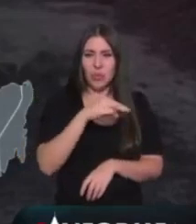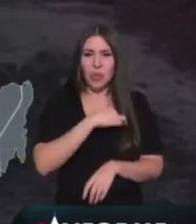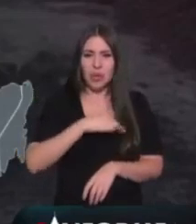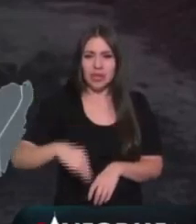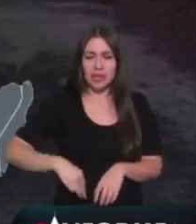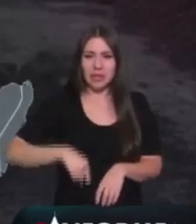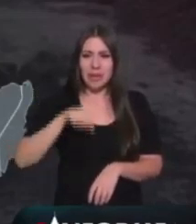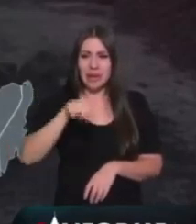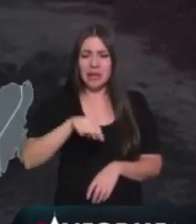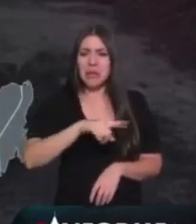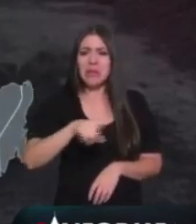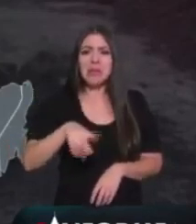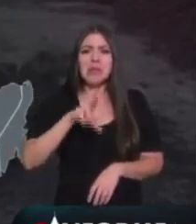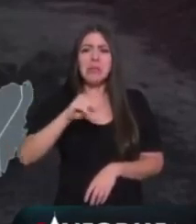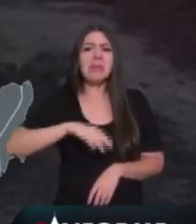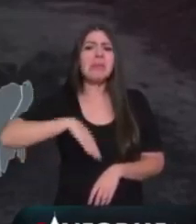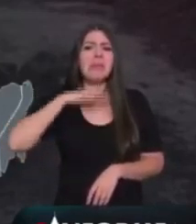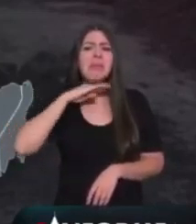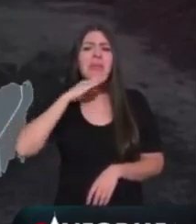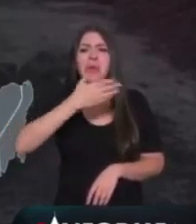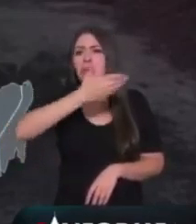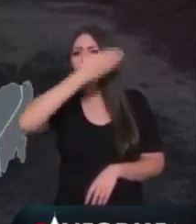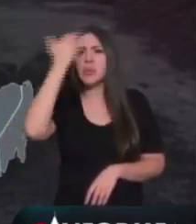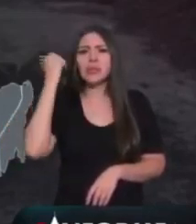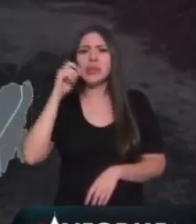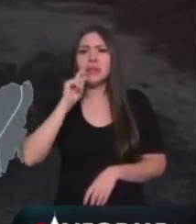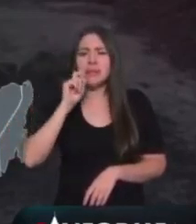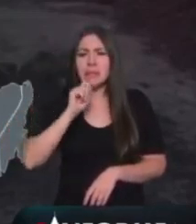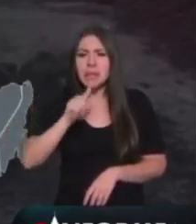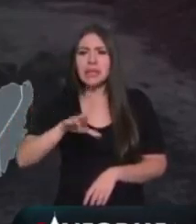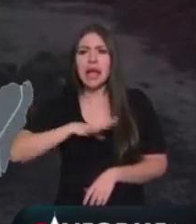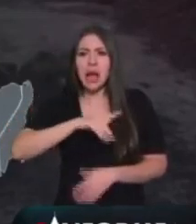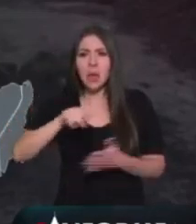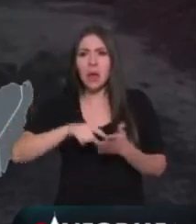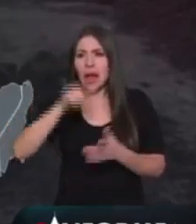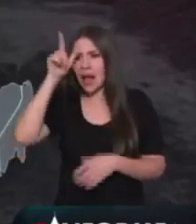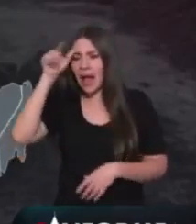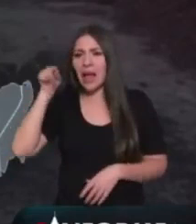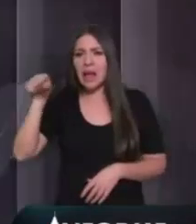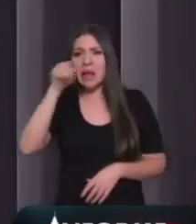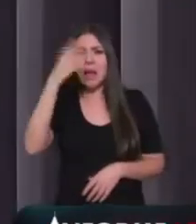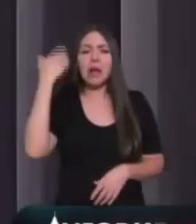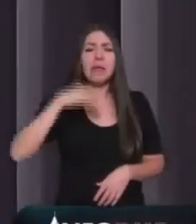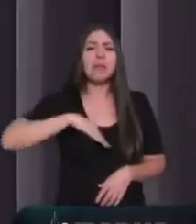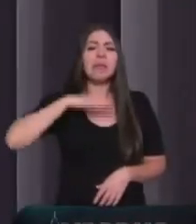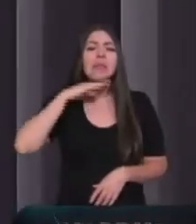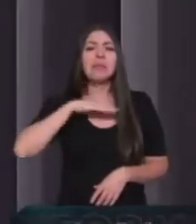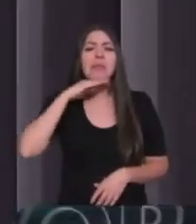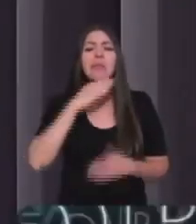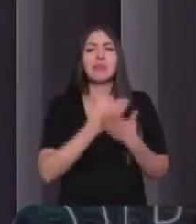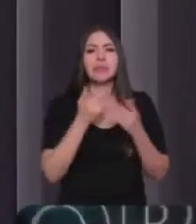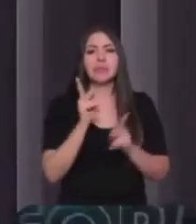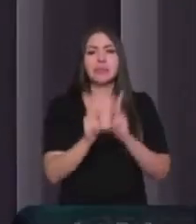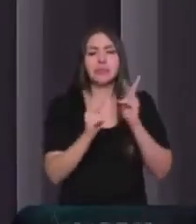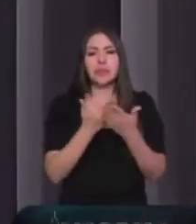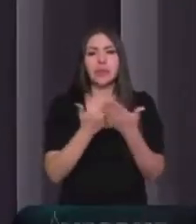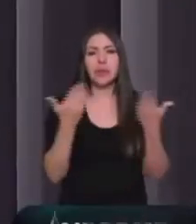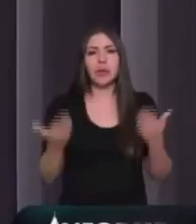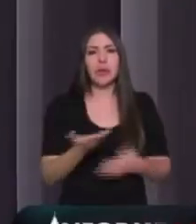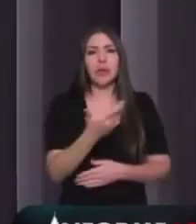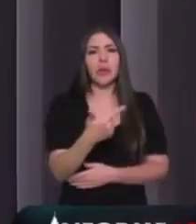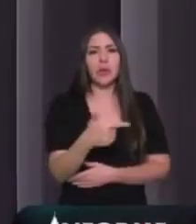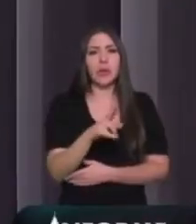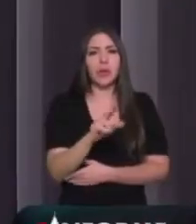existencia y operación de estos centros de exterminio. Y justo para eso vamos a hablar con Guadalupe Correa. En este momento se